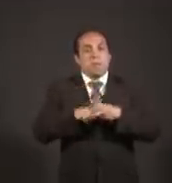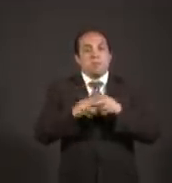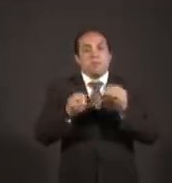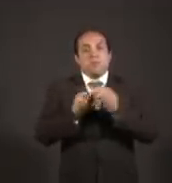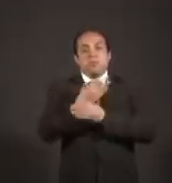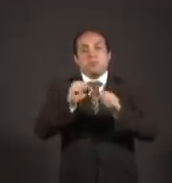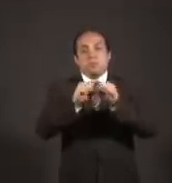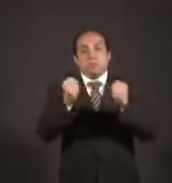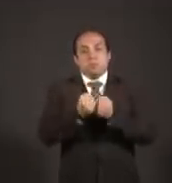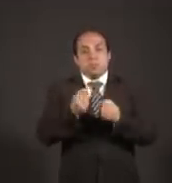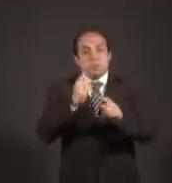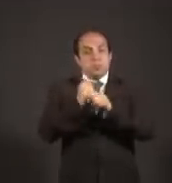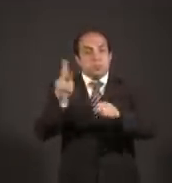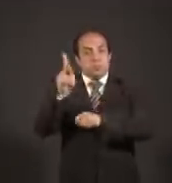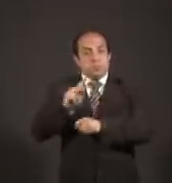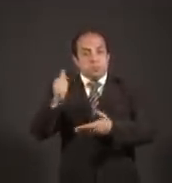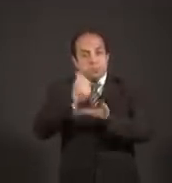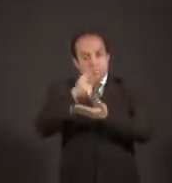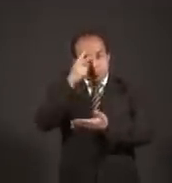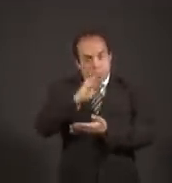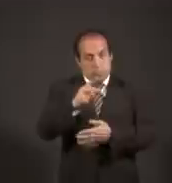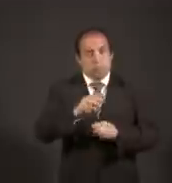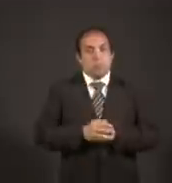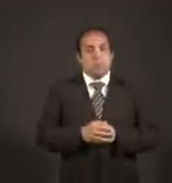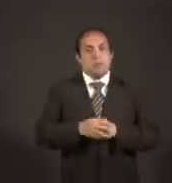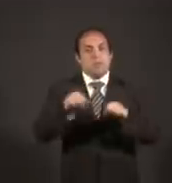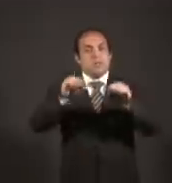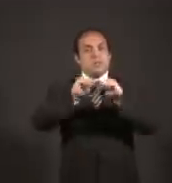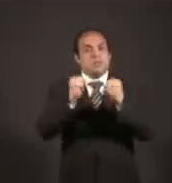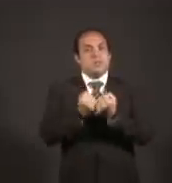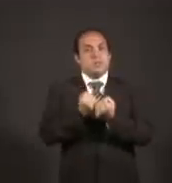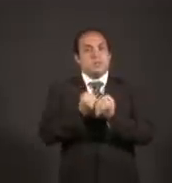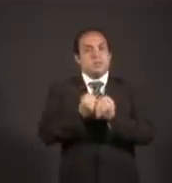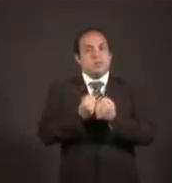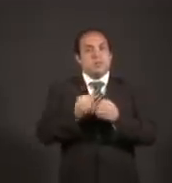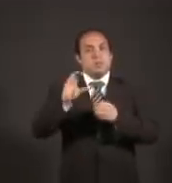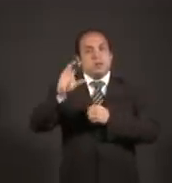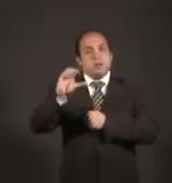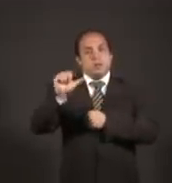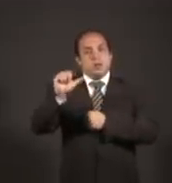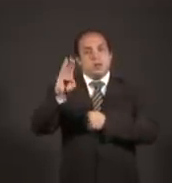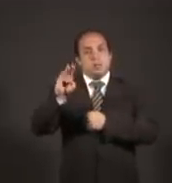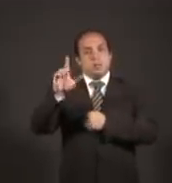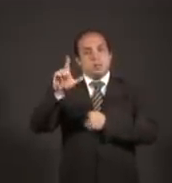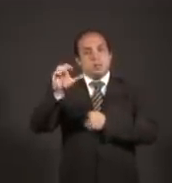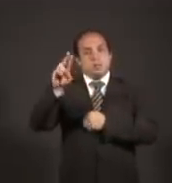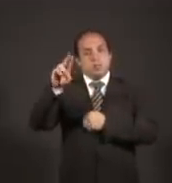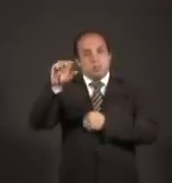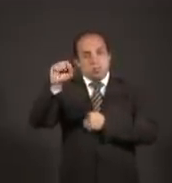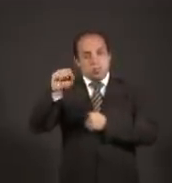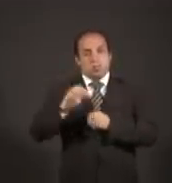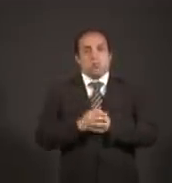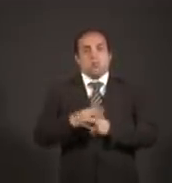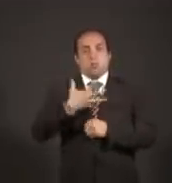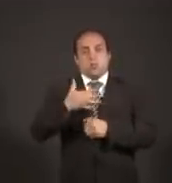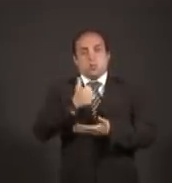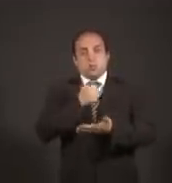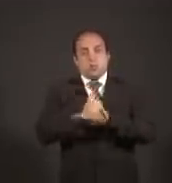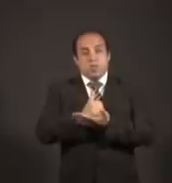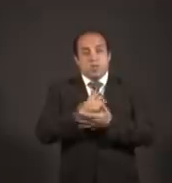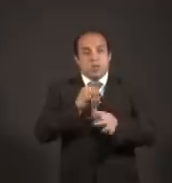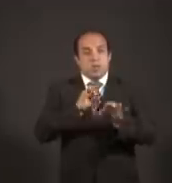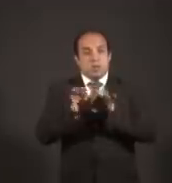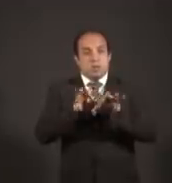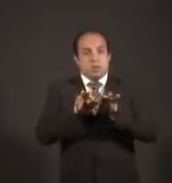de la Ciudad de México, el sistema cablebús. Tenemos ya en la ciudad desde hace muchos años operando el metro de la Ciudad